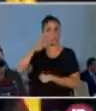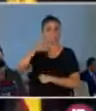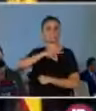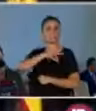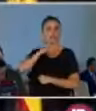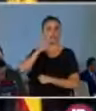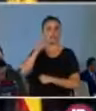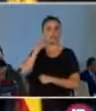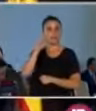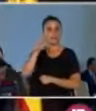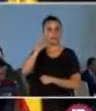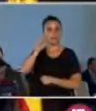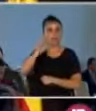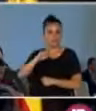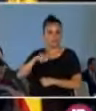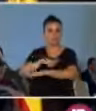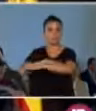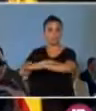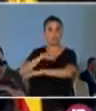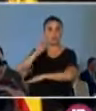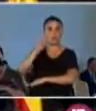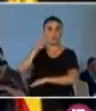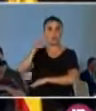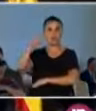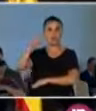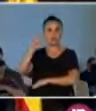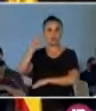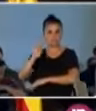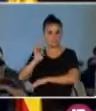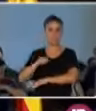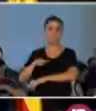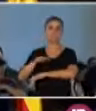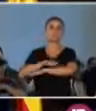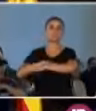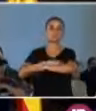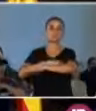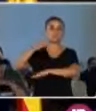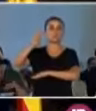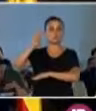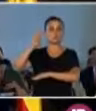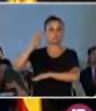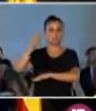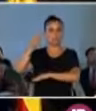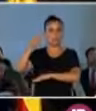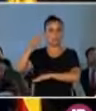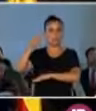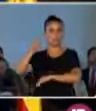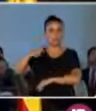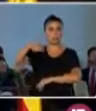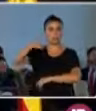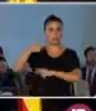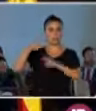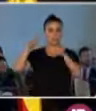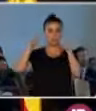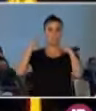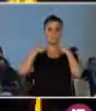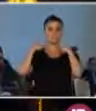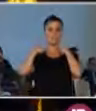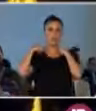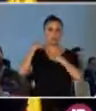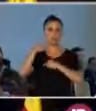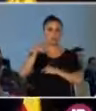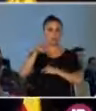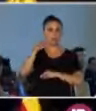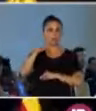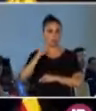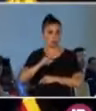Rivera y de los ministros Luis Planas y José Luis Ábalos. También la del presidente del Senado, Manuel Cruz.